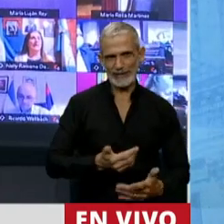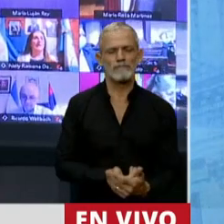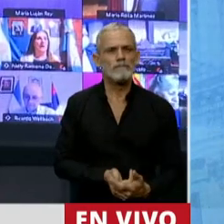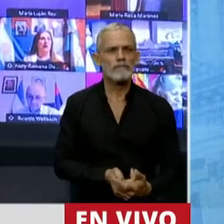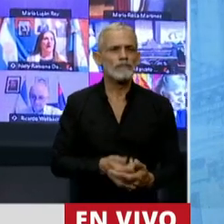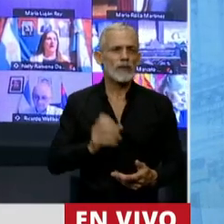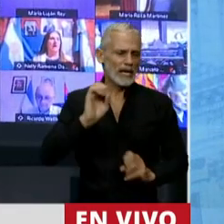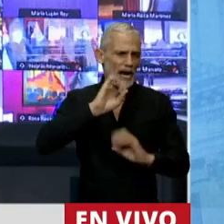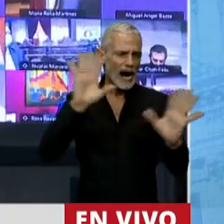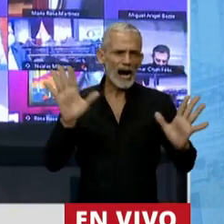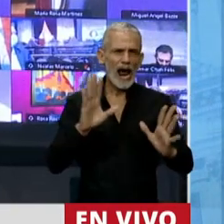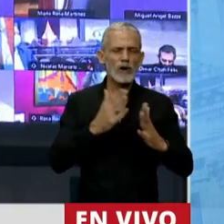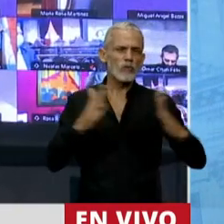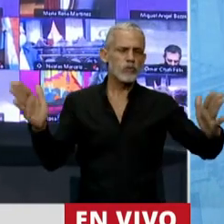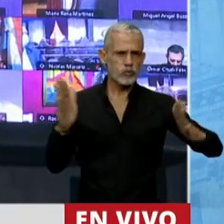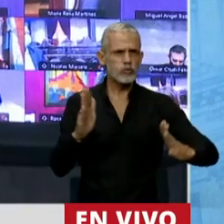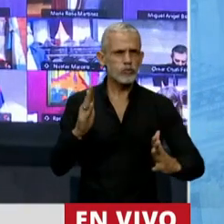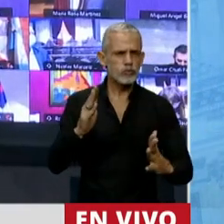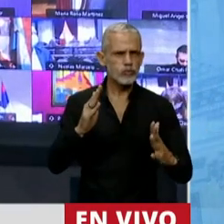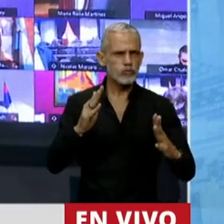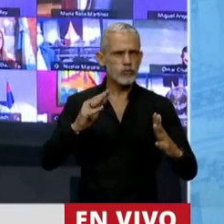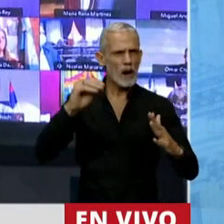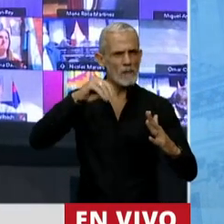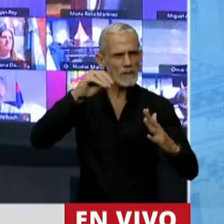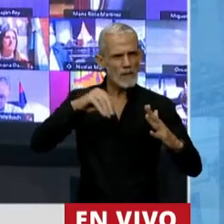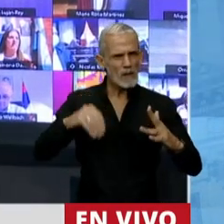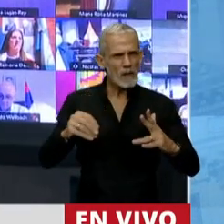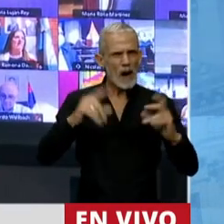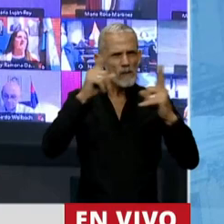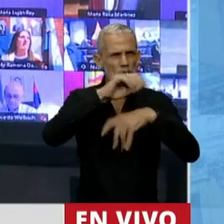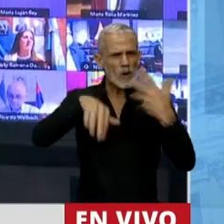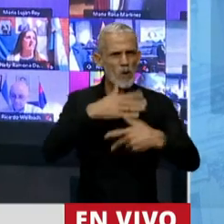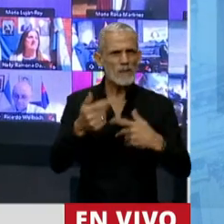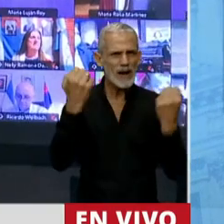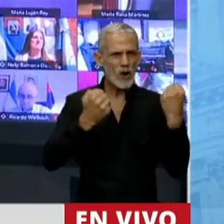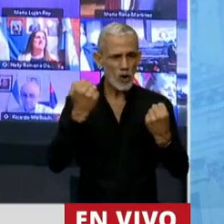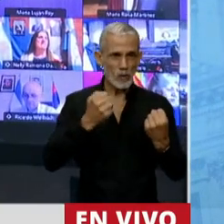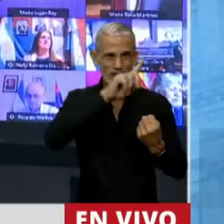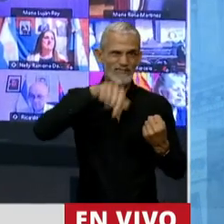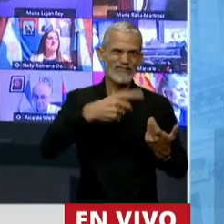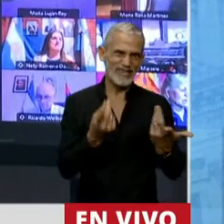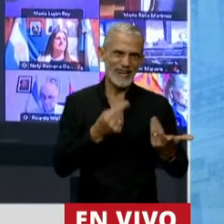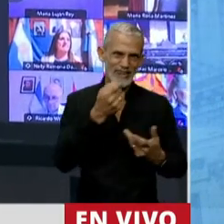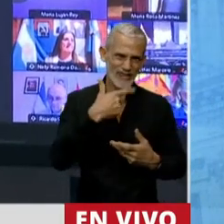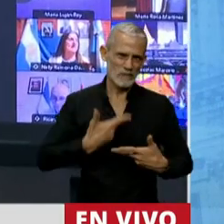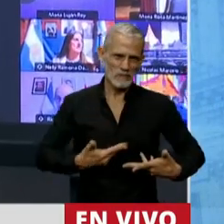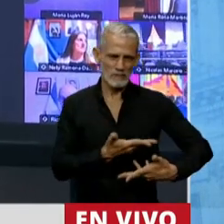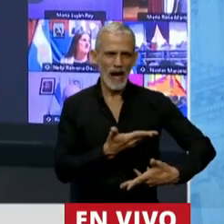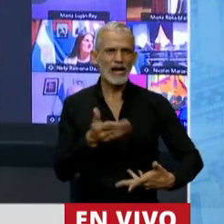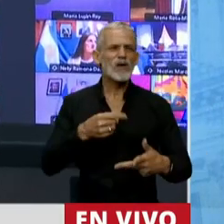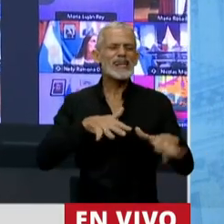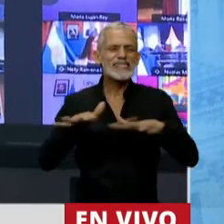Simple y claramente, como digo, se han profundizado, se han dramatizado y obviamente que ninguna